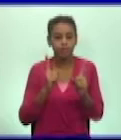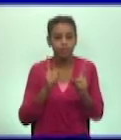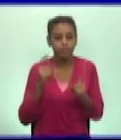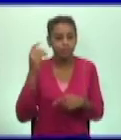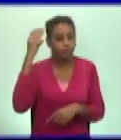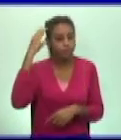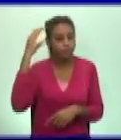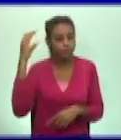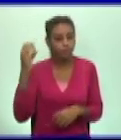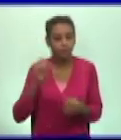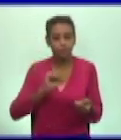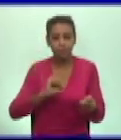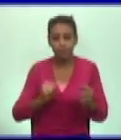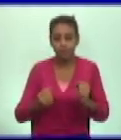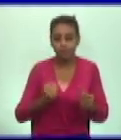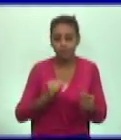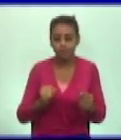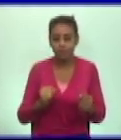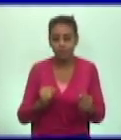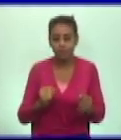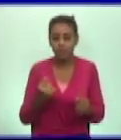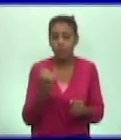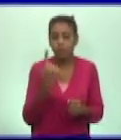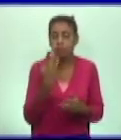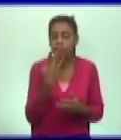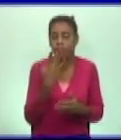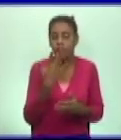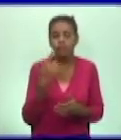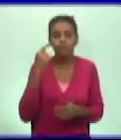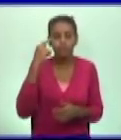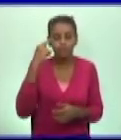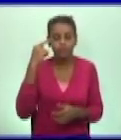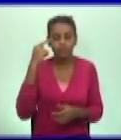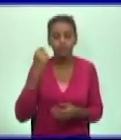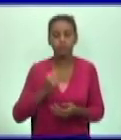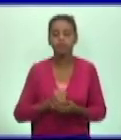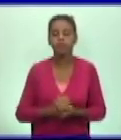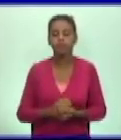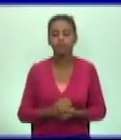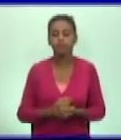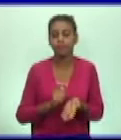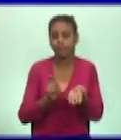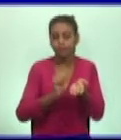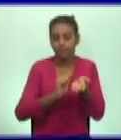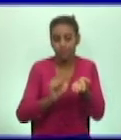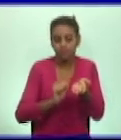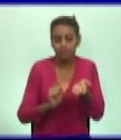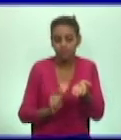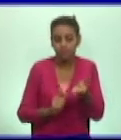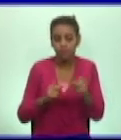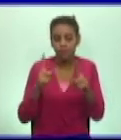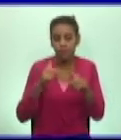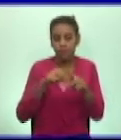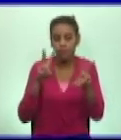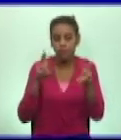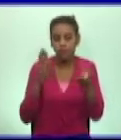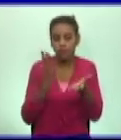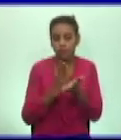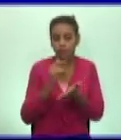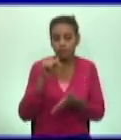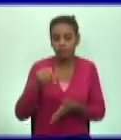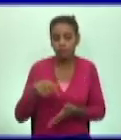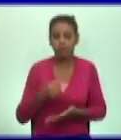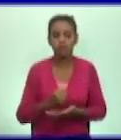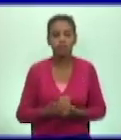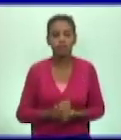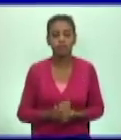específicamente el caso de Vietnam. Espero que hayan tenido tiempo de tomar en sus libretas el tema que nos corresponde para el encuentro de hoy.